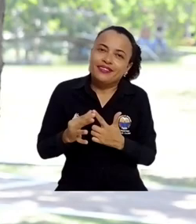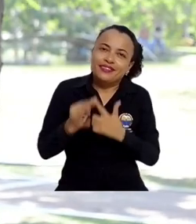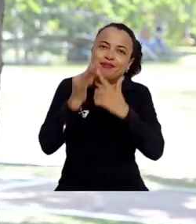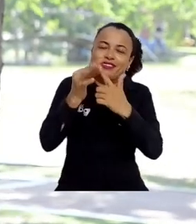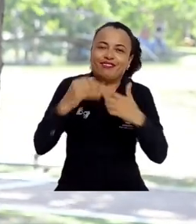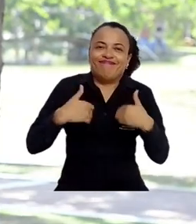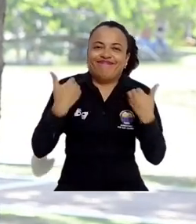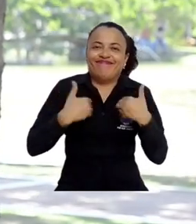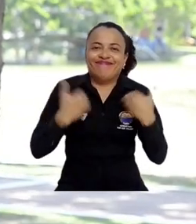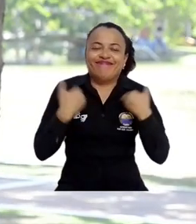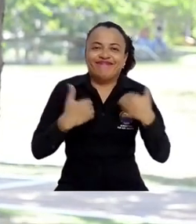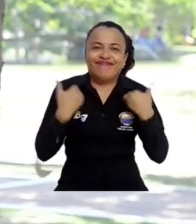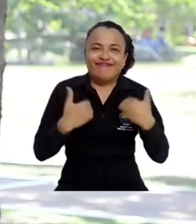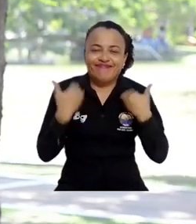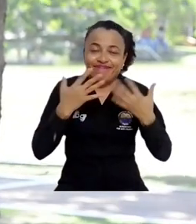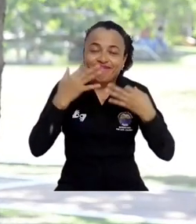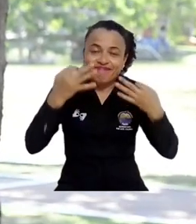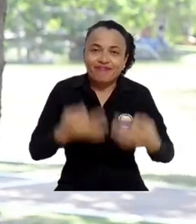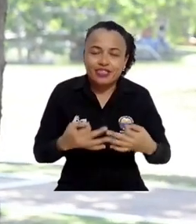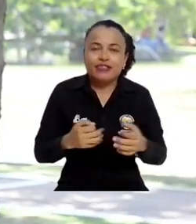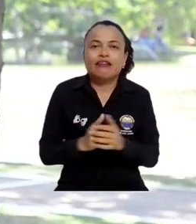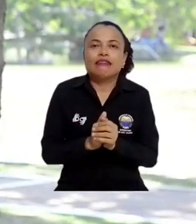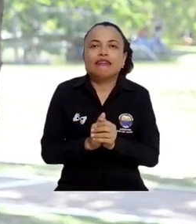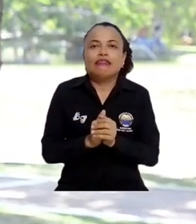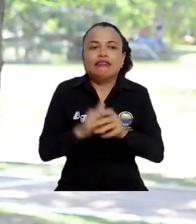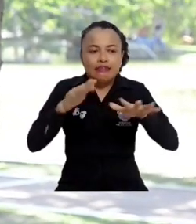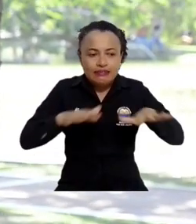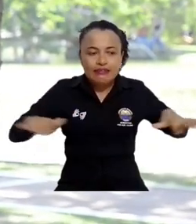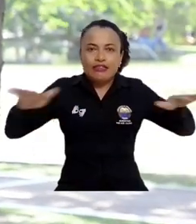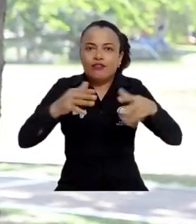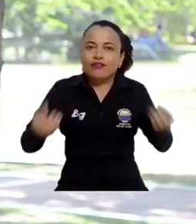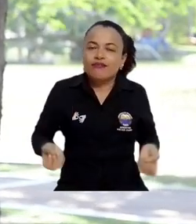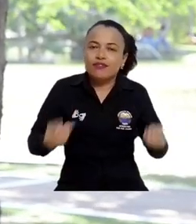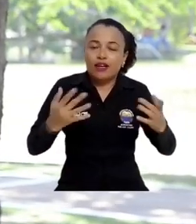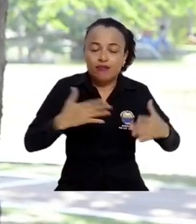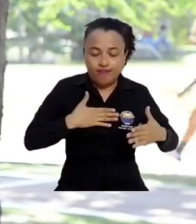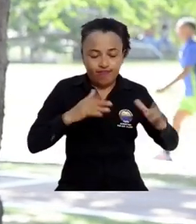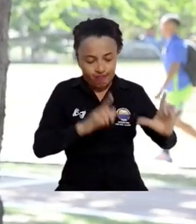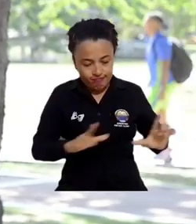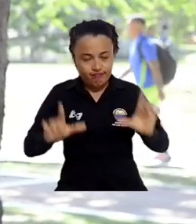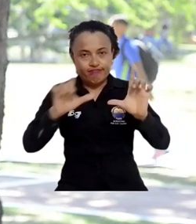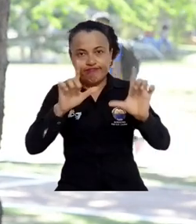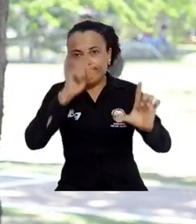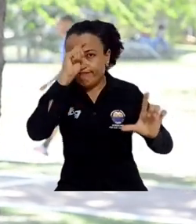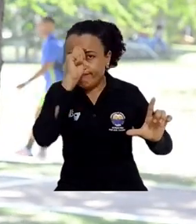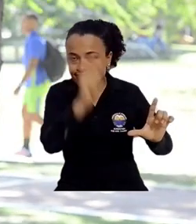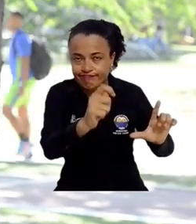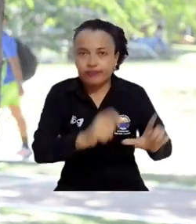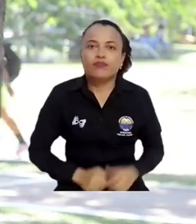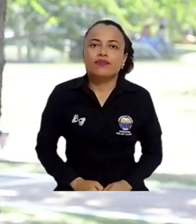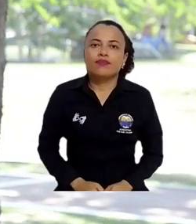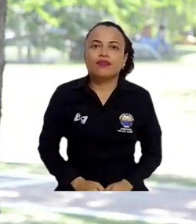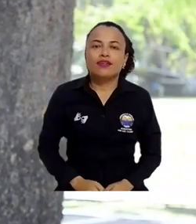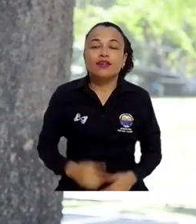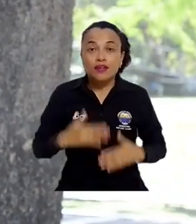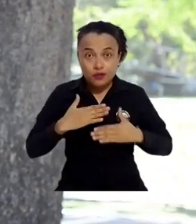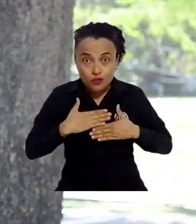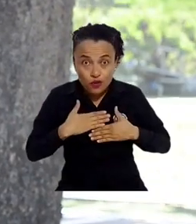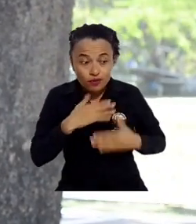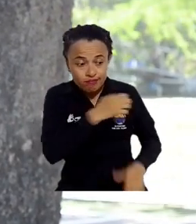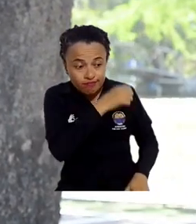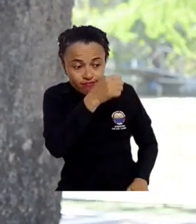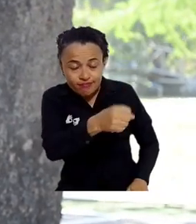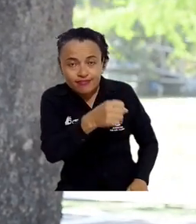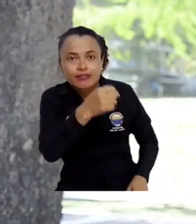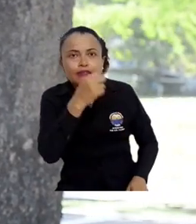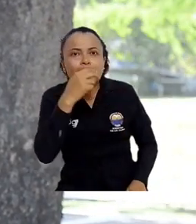especial la verdad me siento muy contenta y eh darle al territorio lo que merece con Este título la traje